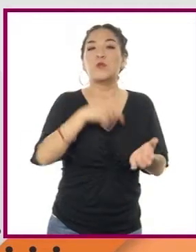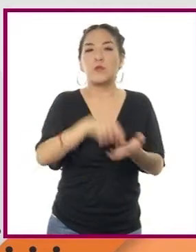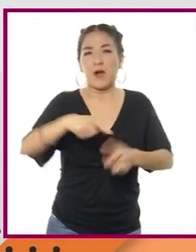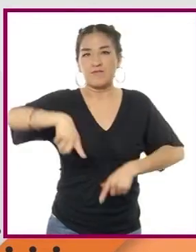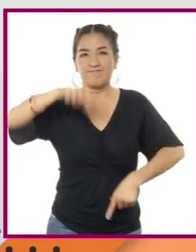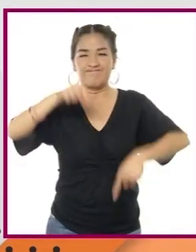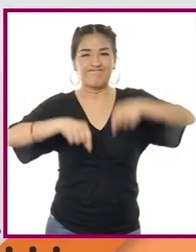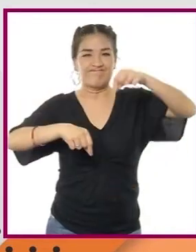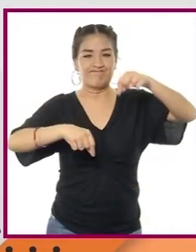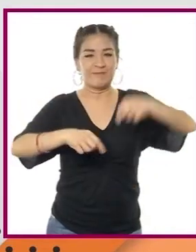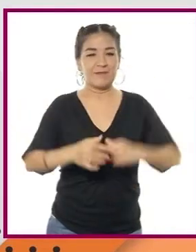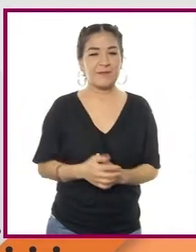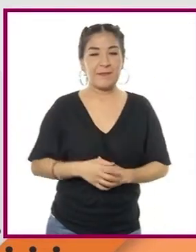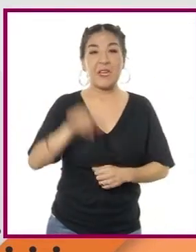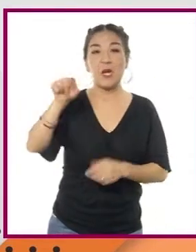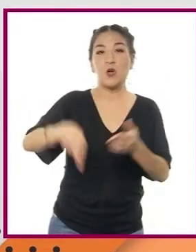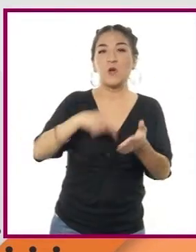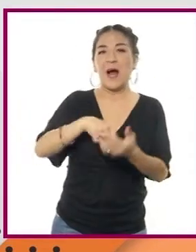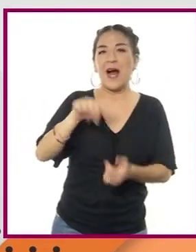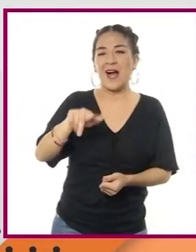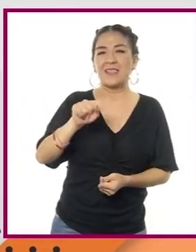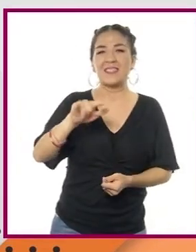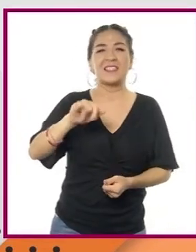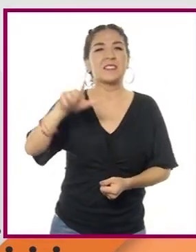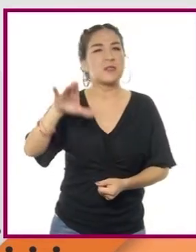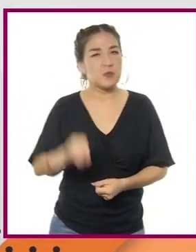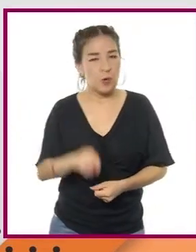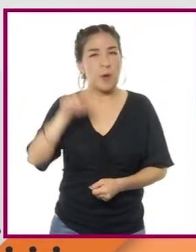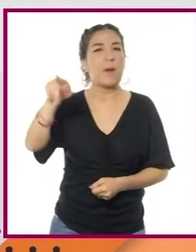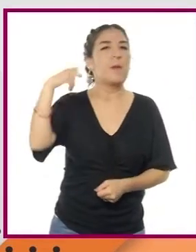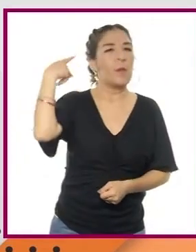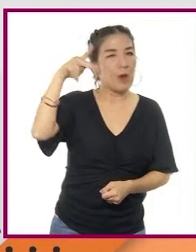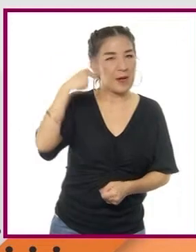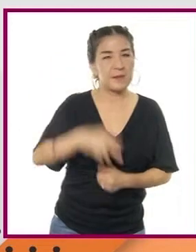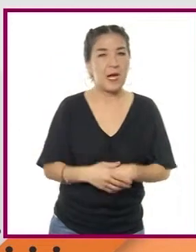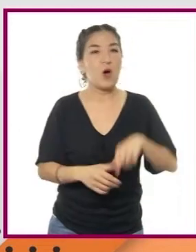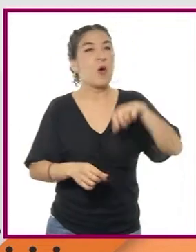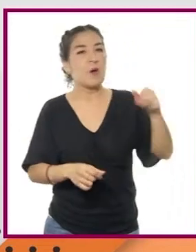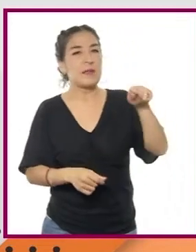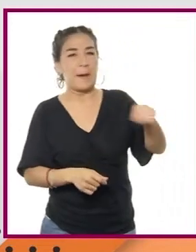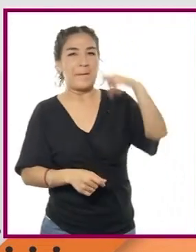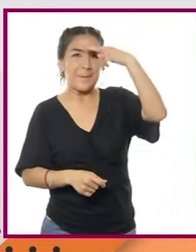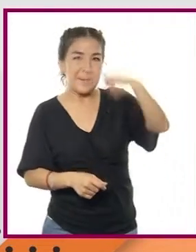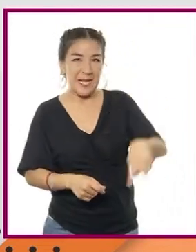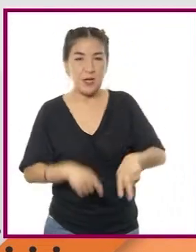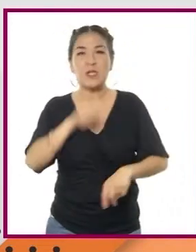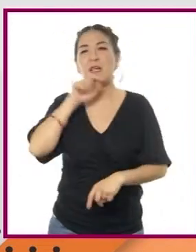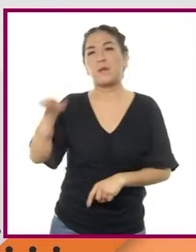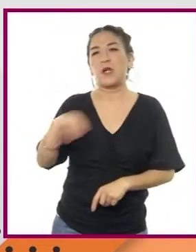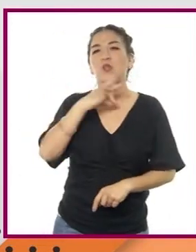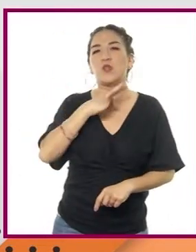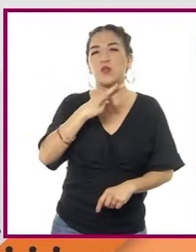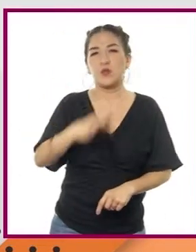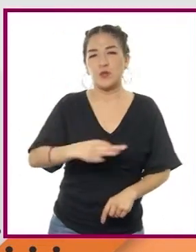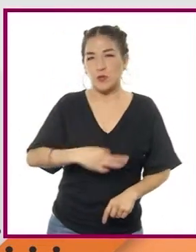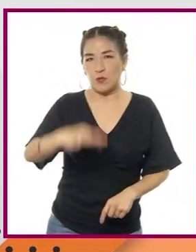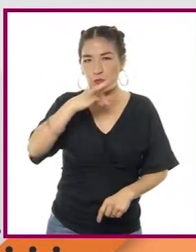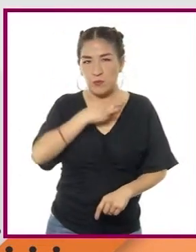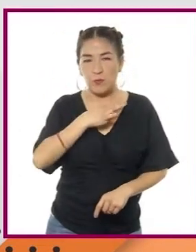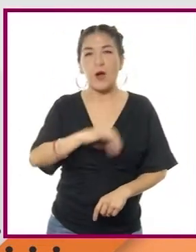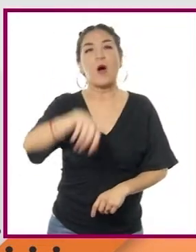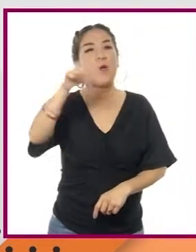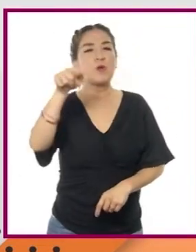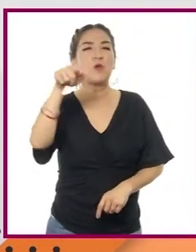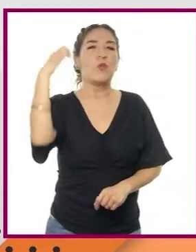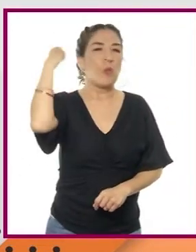trigueras, una en los valles de Atlisco y Puebla, otra en el Valle de México y Toluca, otra más en el Valle de